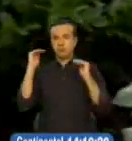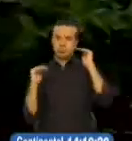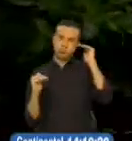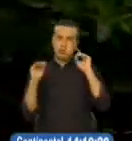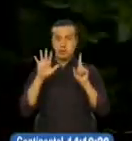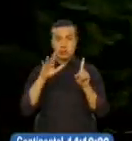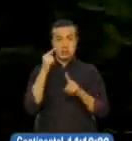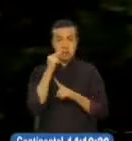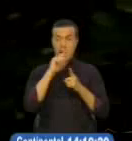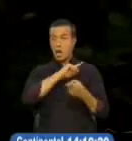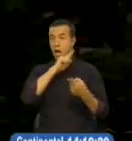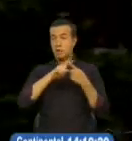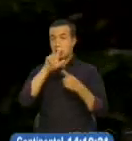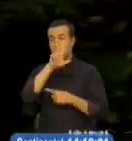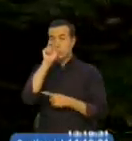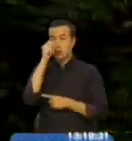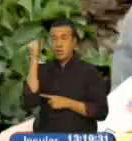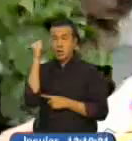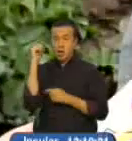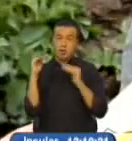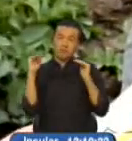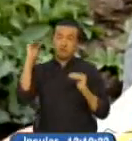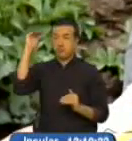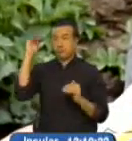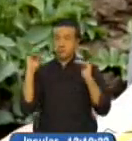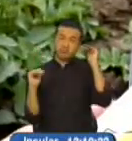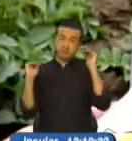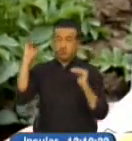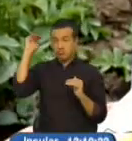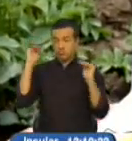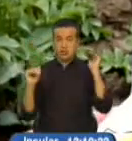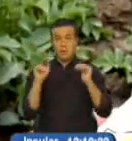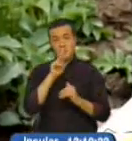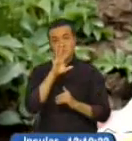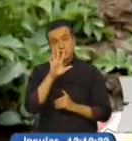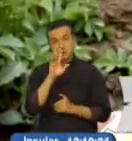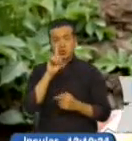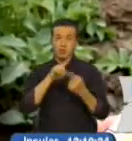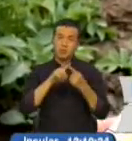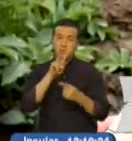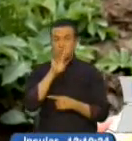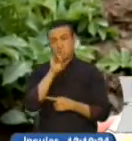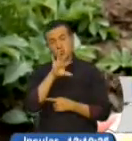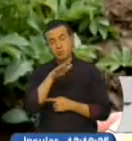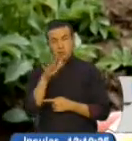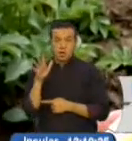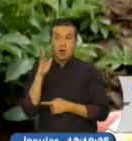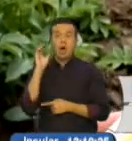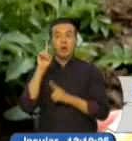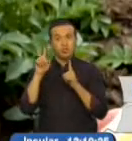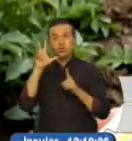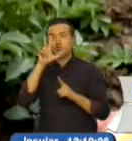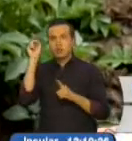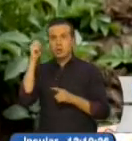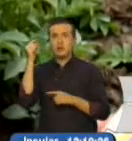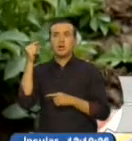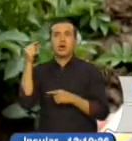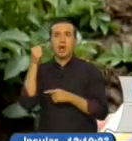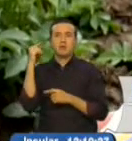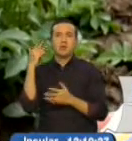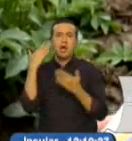entre 6 y 30 grados centígrados. Sí, está entre unos 25 a 28, sí. Puede estar llegando a 30.